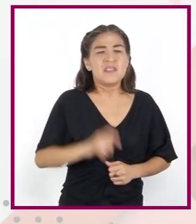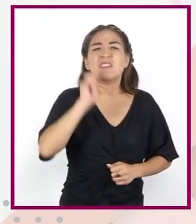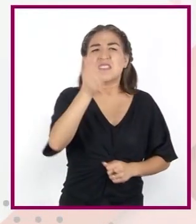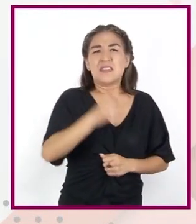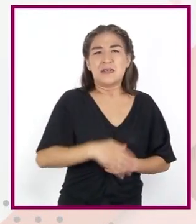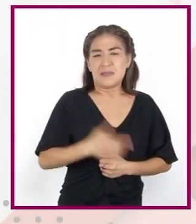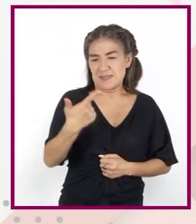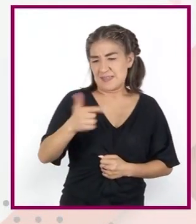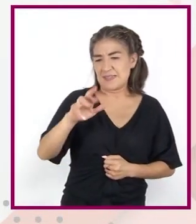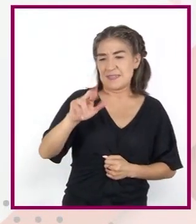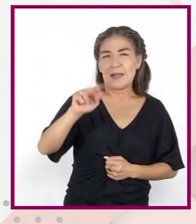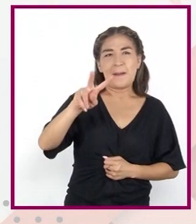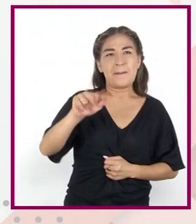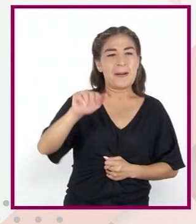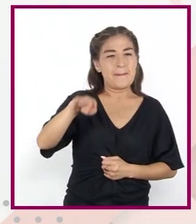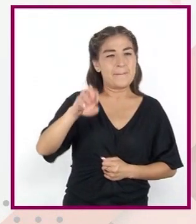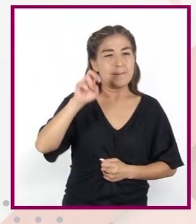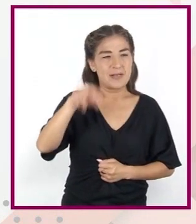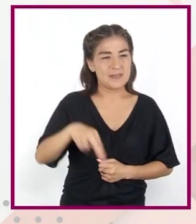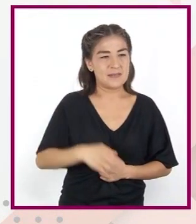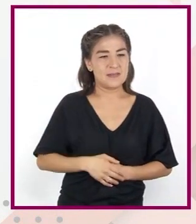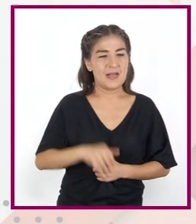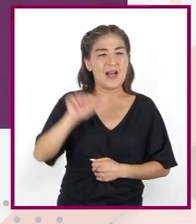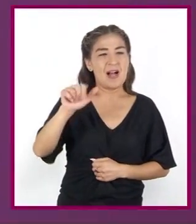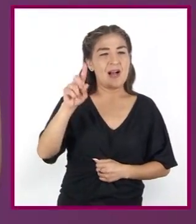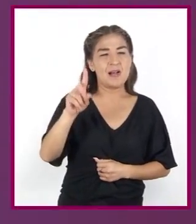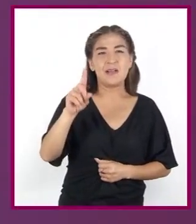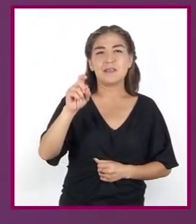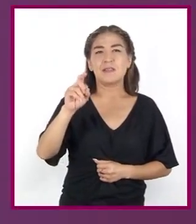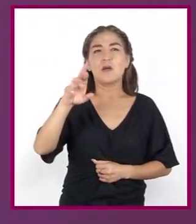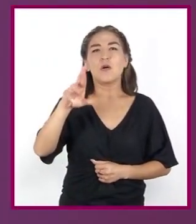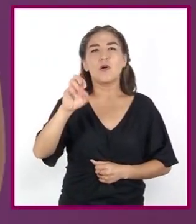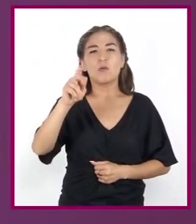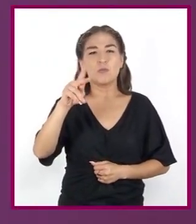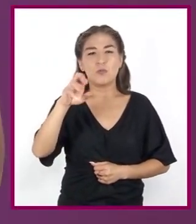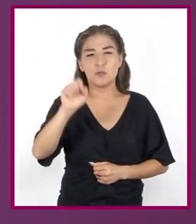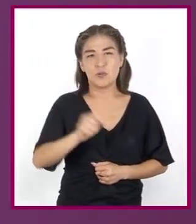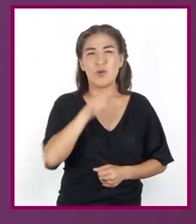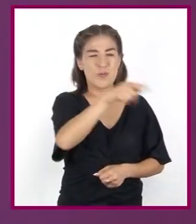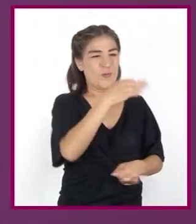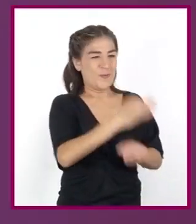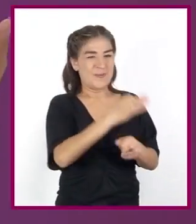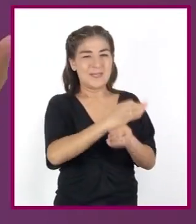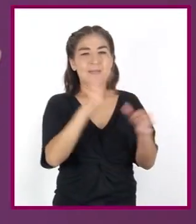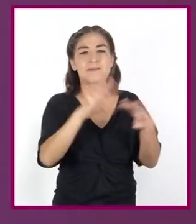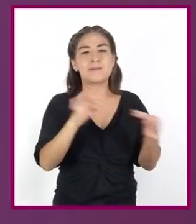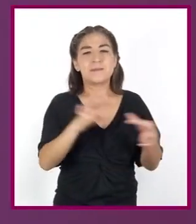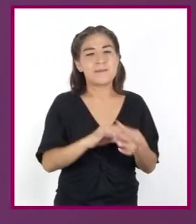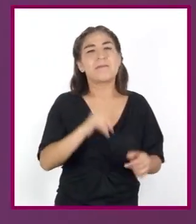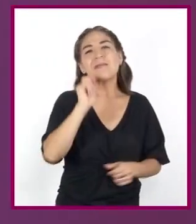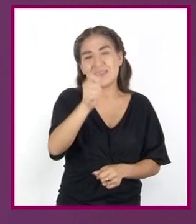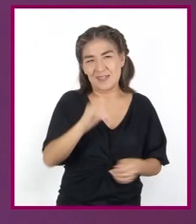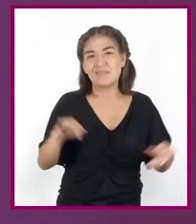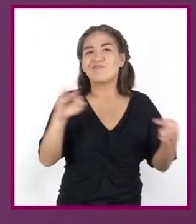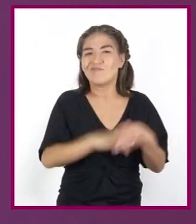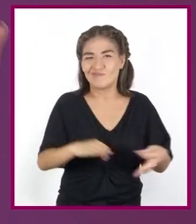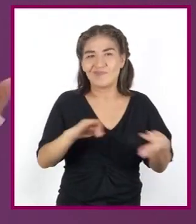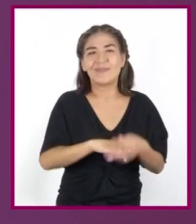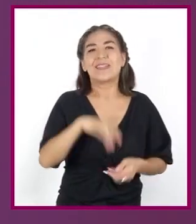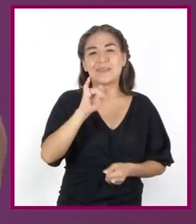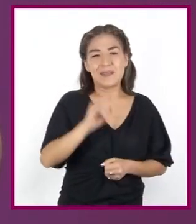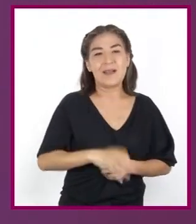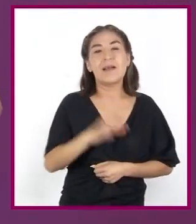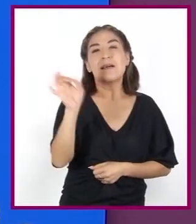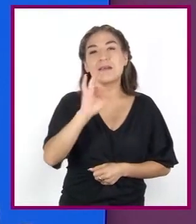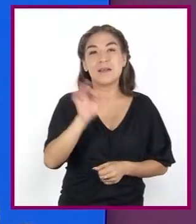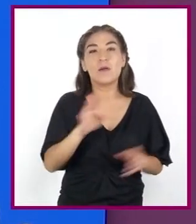de gravamen y ad corpus? Esto que comentas es algo que suele ocurrir con mucha frecuencia y